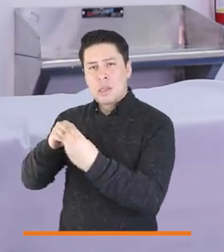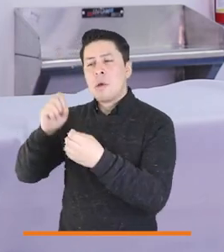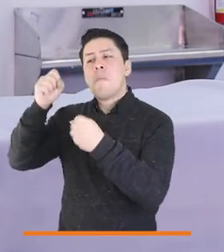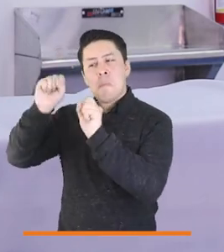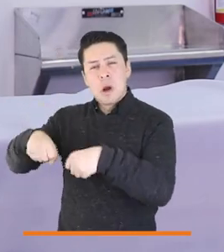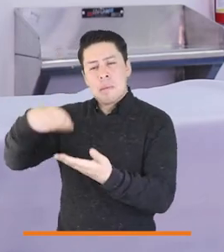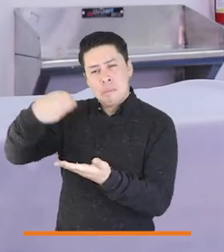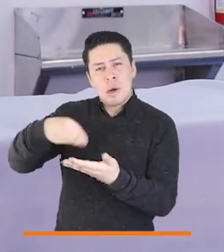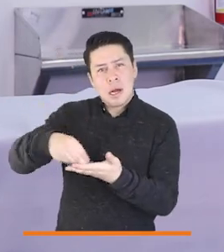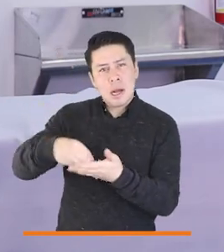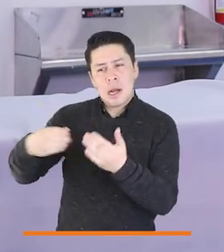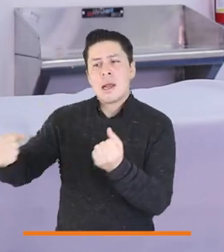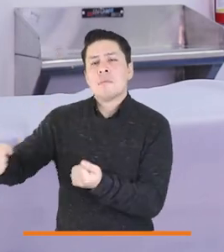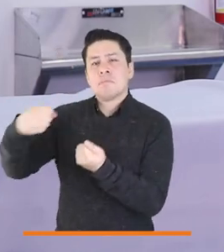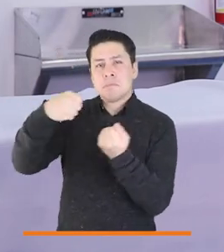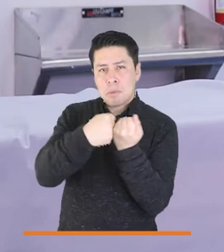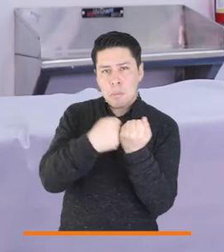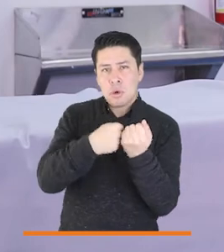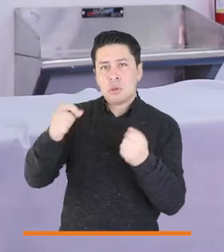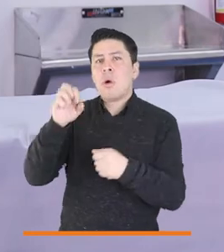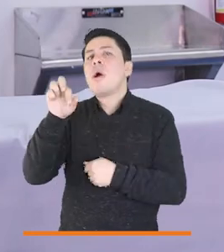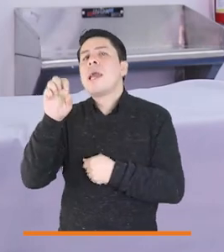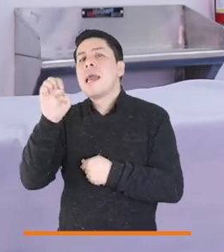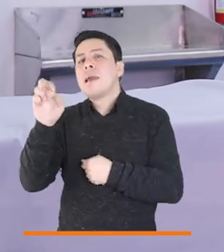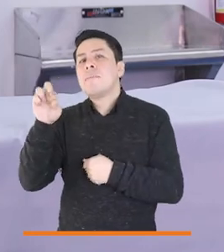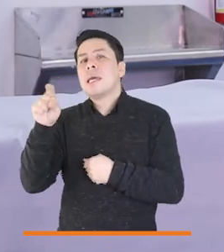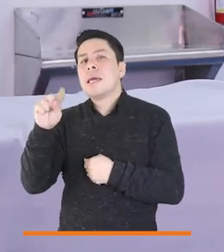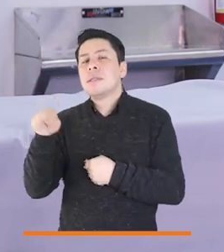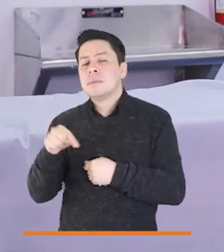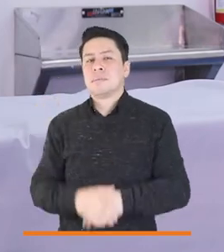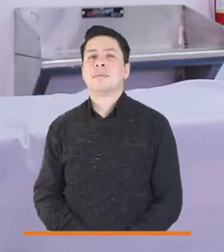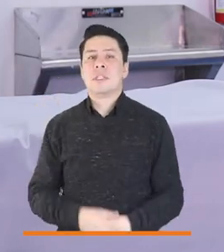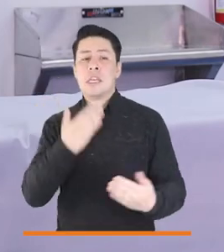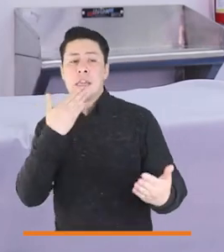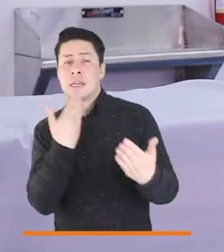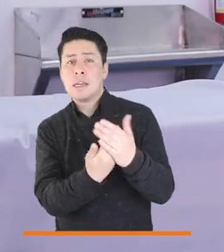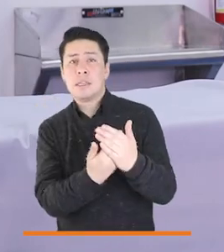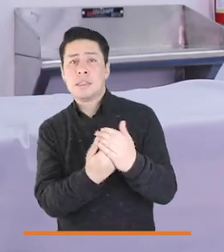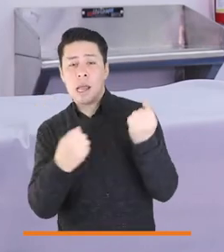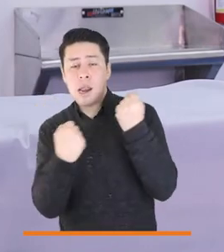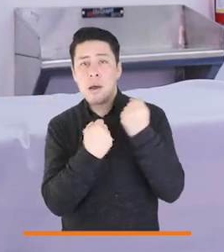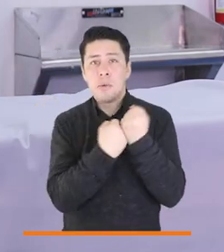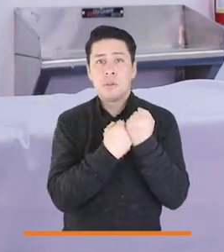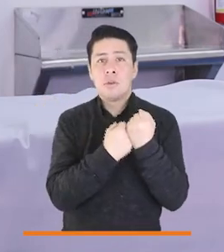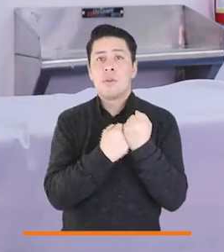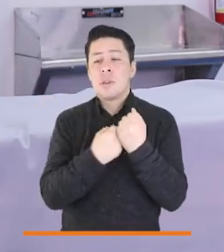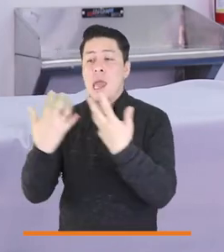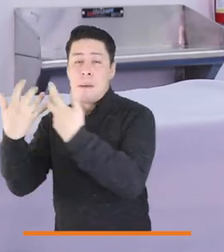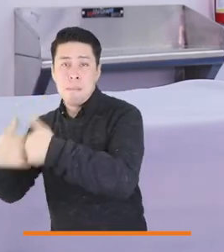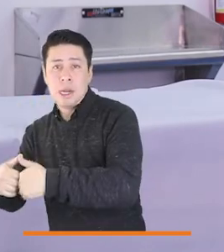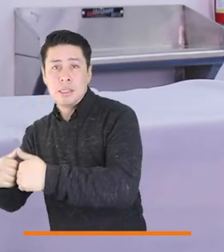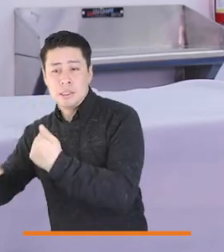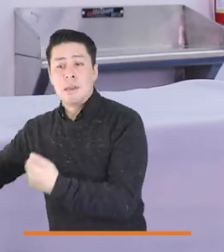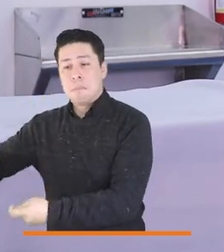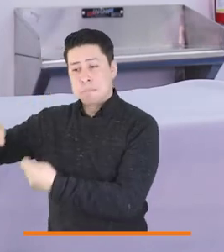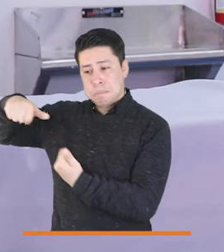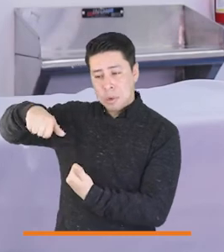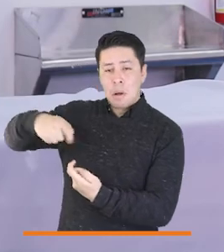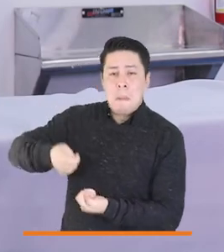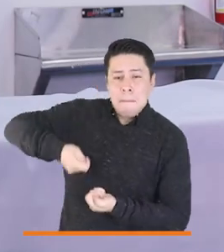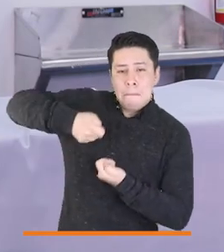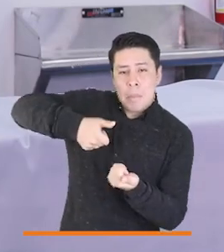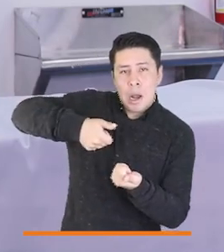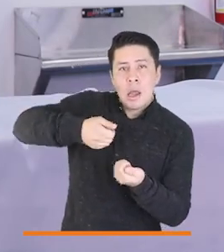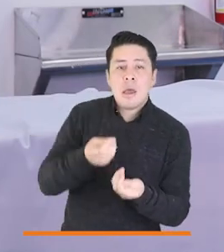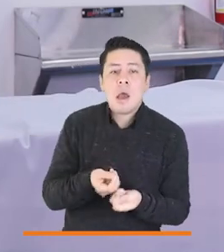algunas aseguradoras de salud, así que tu tratamiento puede ser pagado por tu aseguradora de salud o EPS. Y gracias al